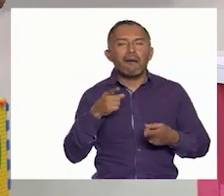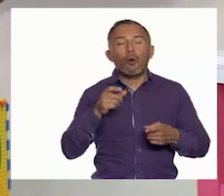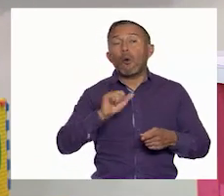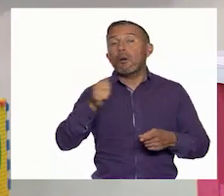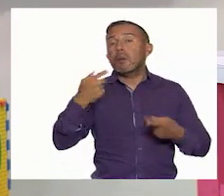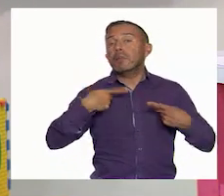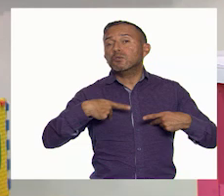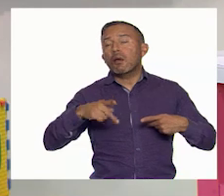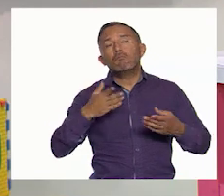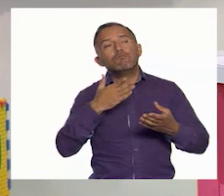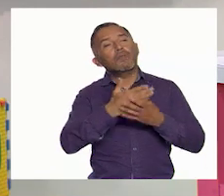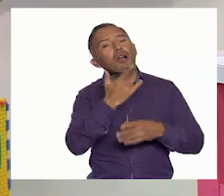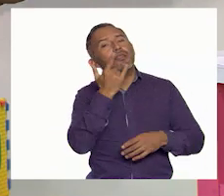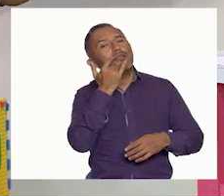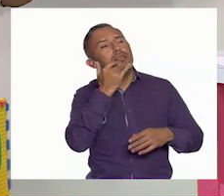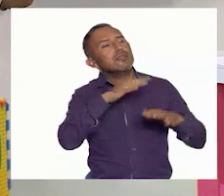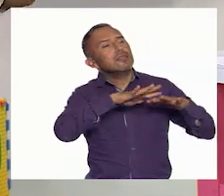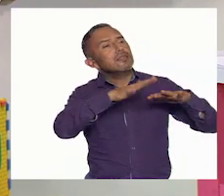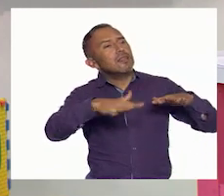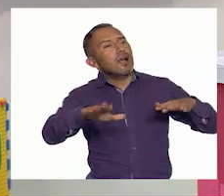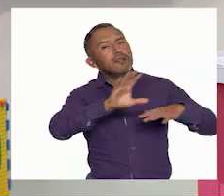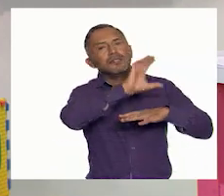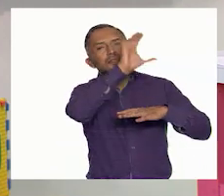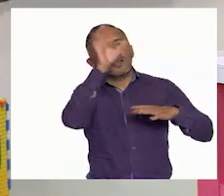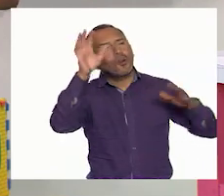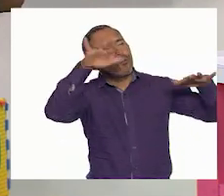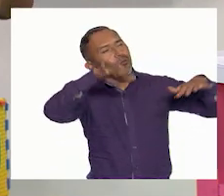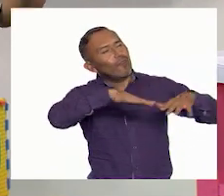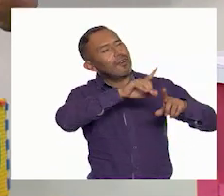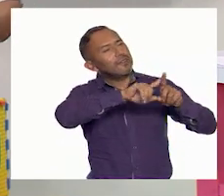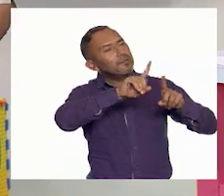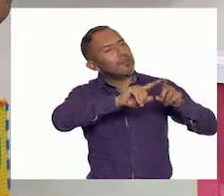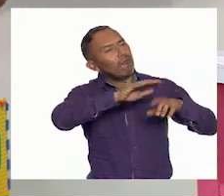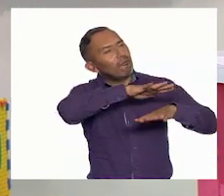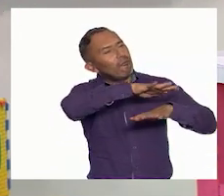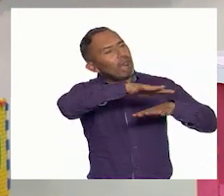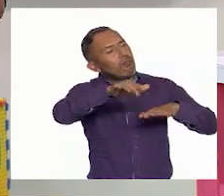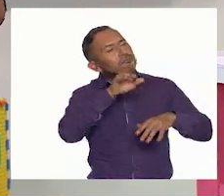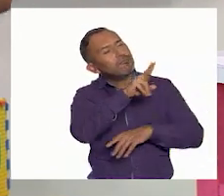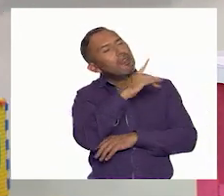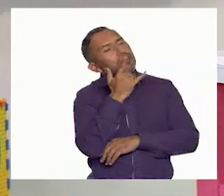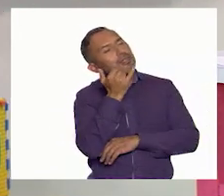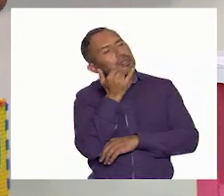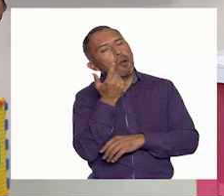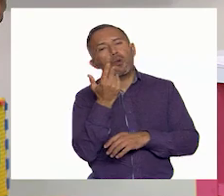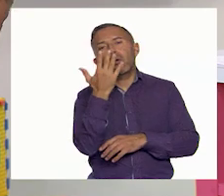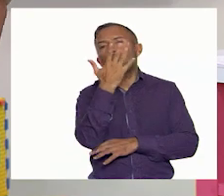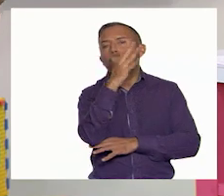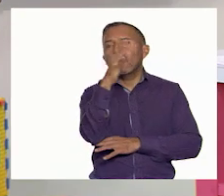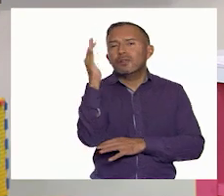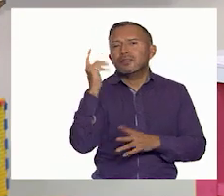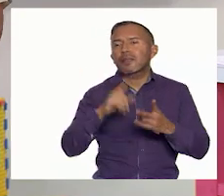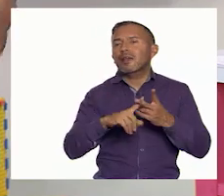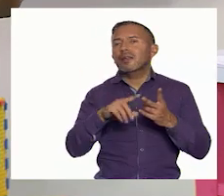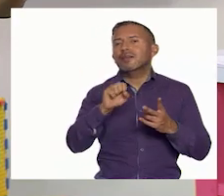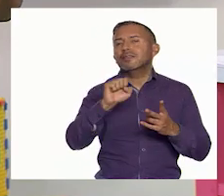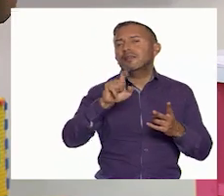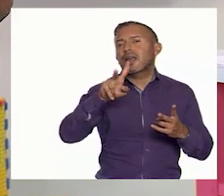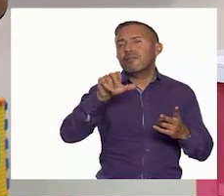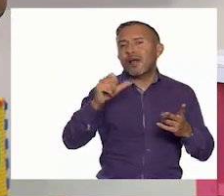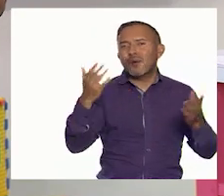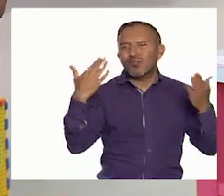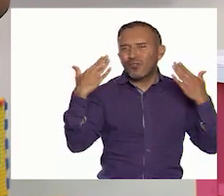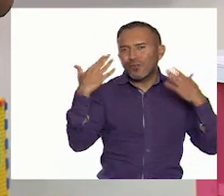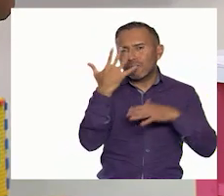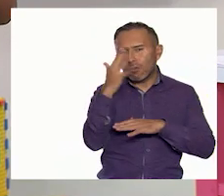y a contemplar los paisajes o a escuchar los sonidos que hay en esos lugares. Puede ser el bosque, puede ser la selva, no importa